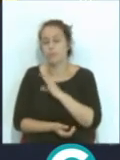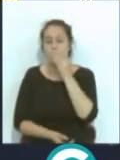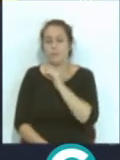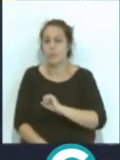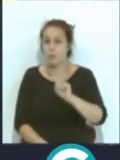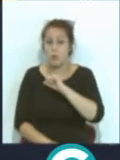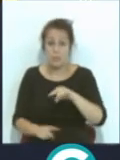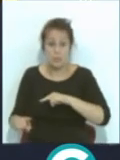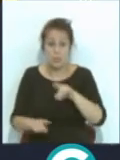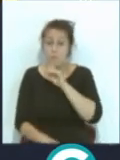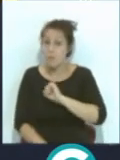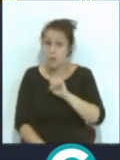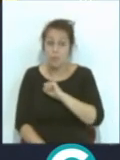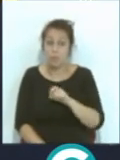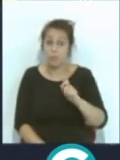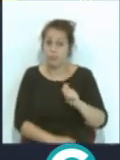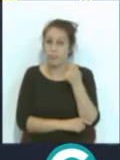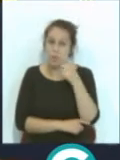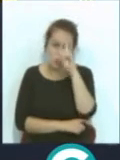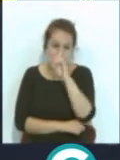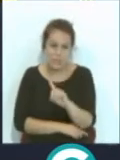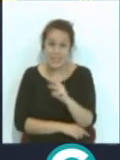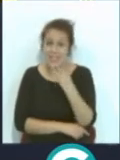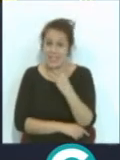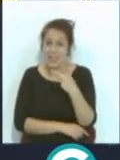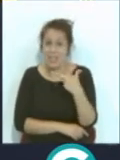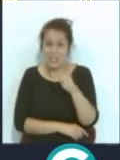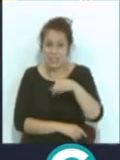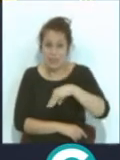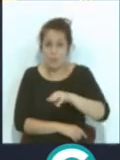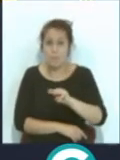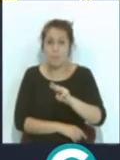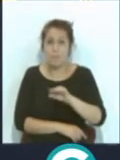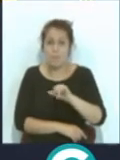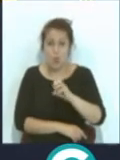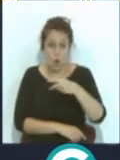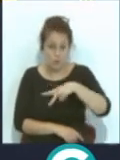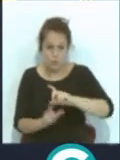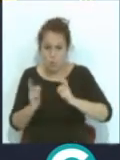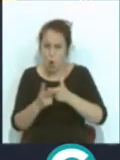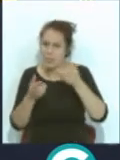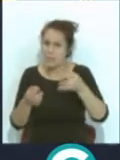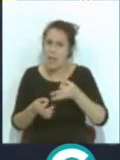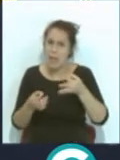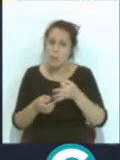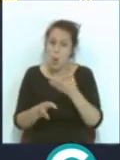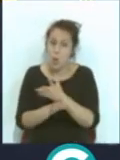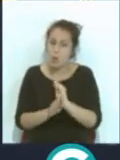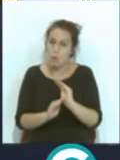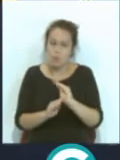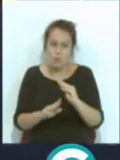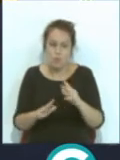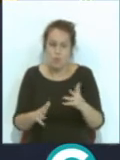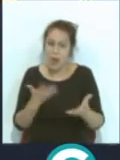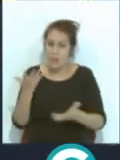un entrenador espectacular. Ha ganado, no sé si son 3 Champions ya, el equipo siempre está ahí, lo veo siempre animando a sus jugadores, a mí me parece